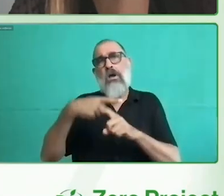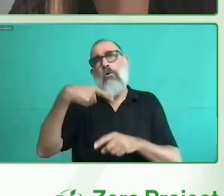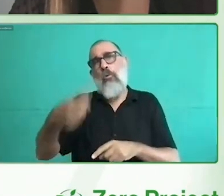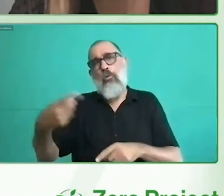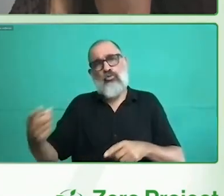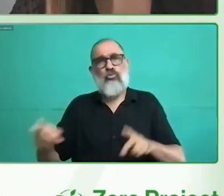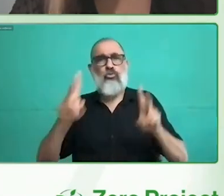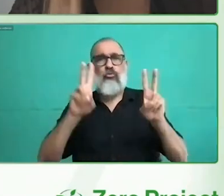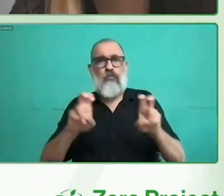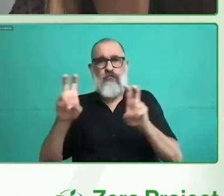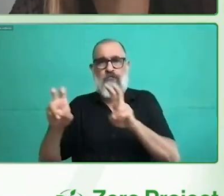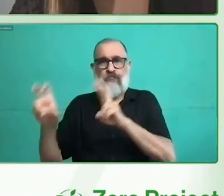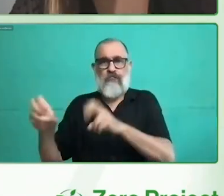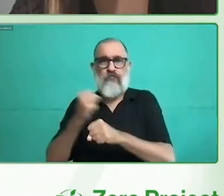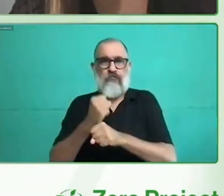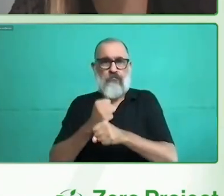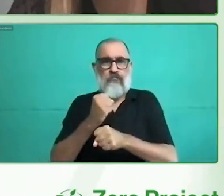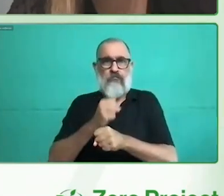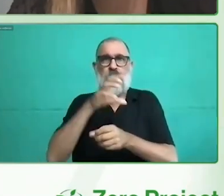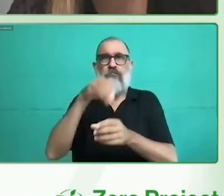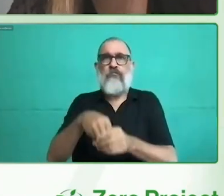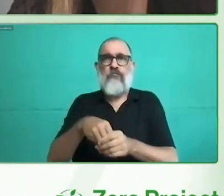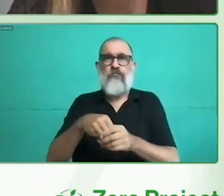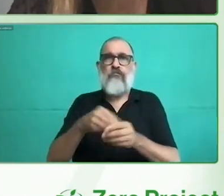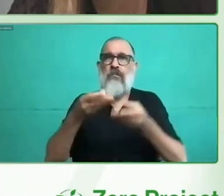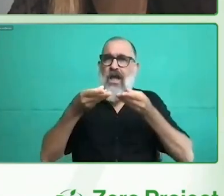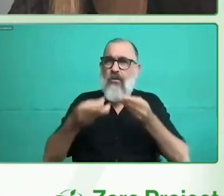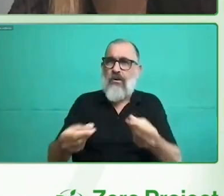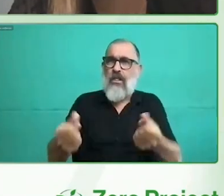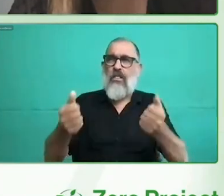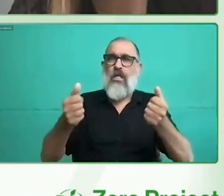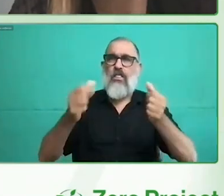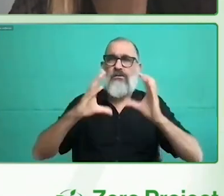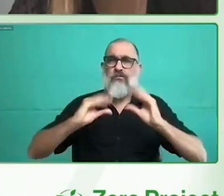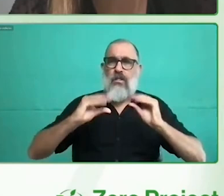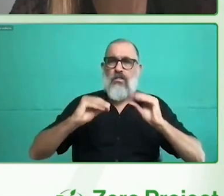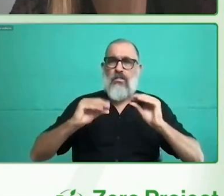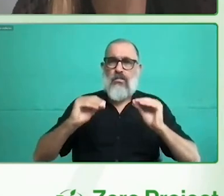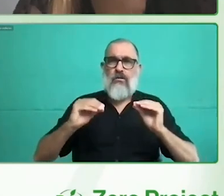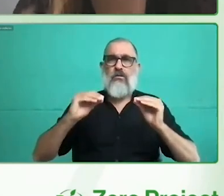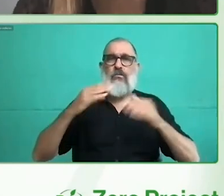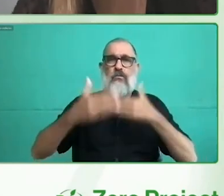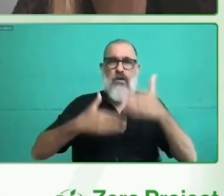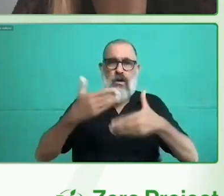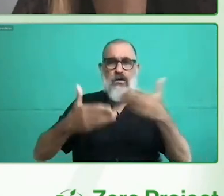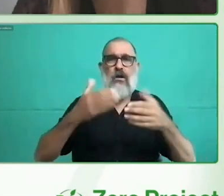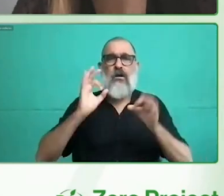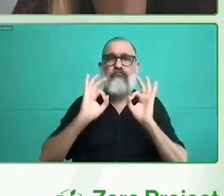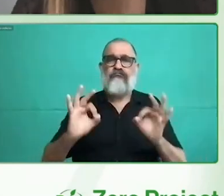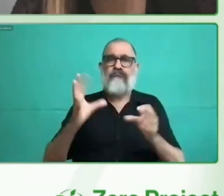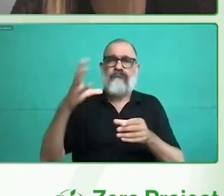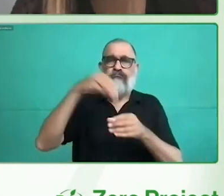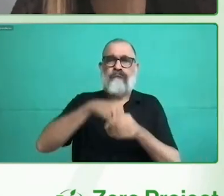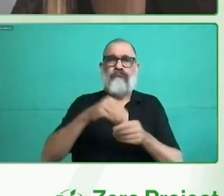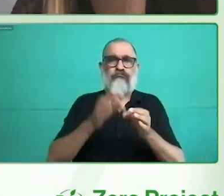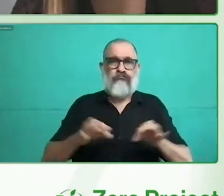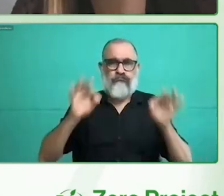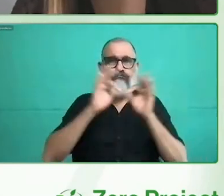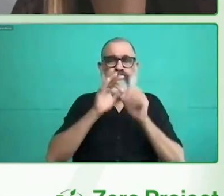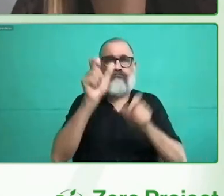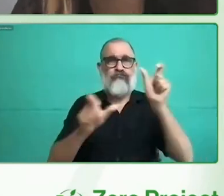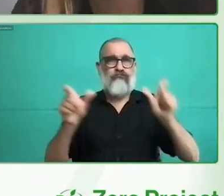ser indispensables cuando estas personas con sordoceguera se enfrenten a un entorno de